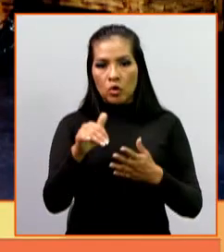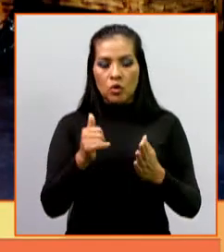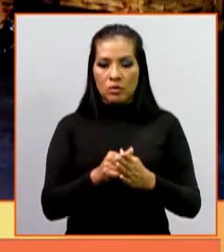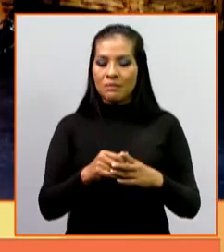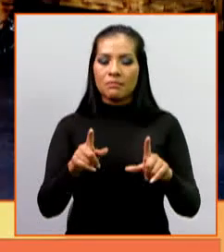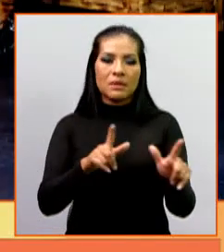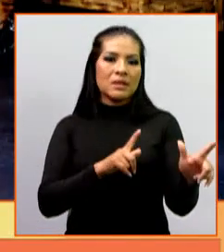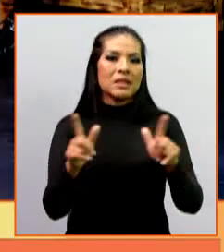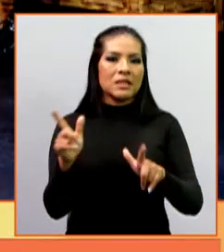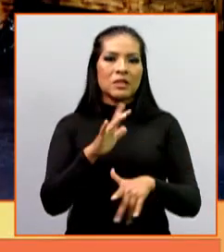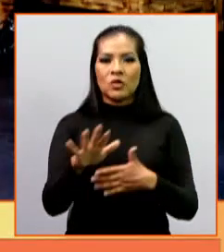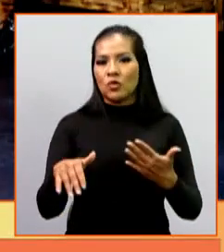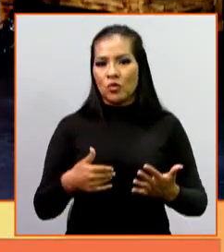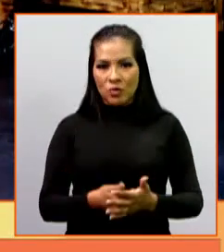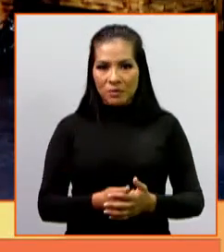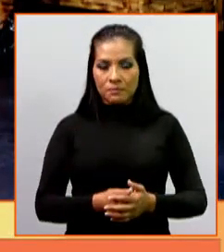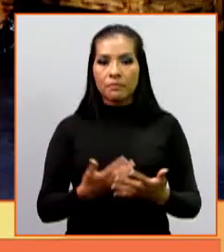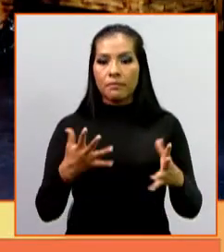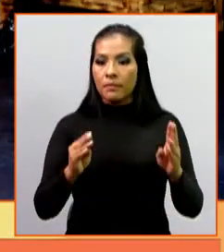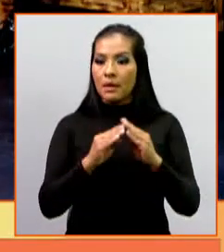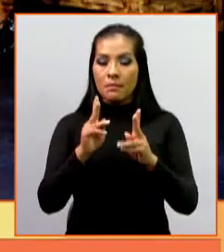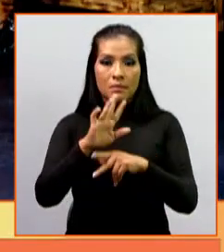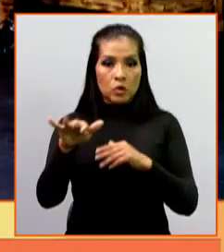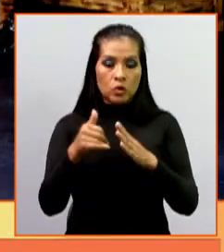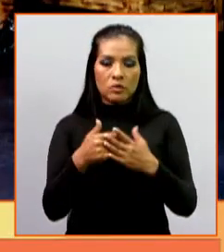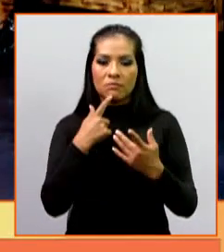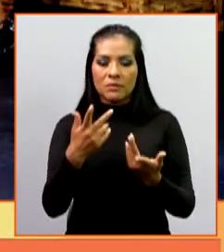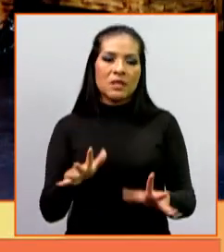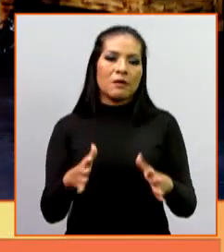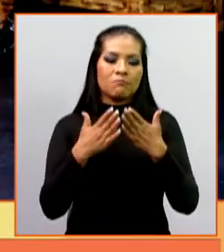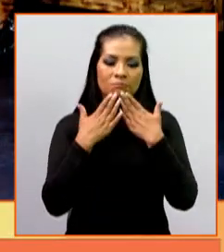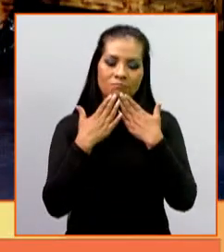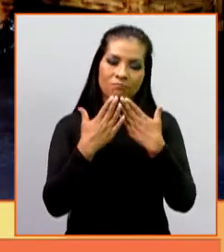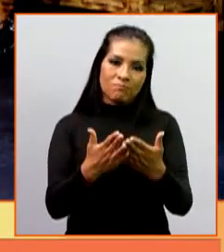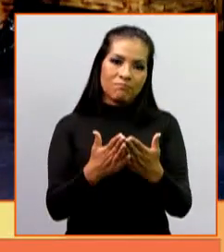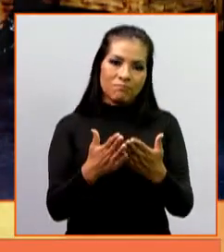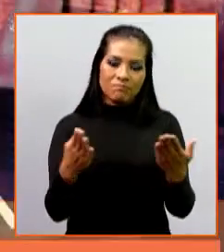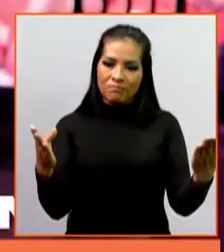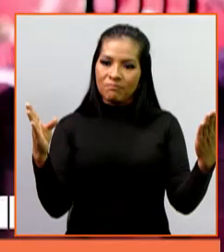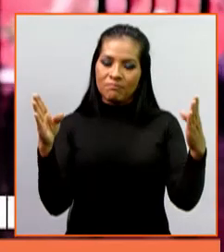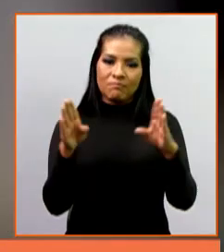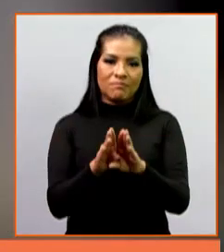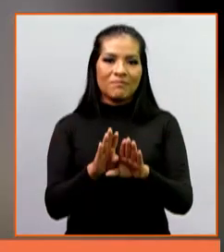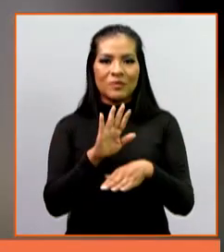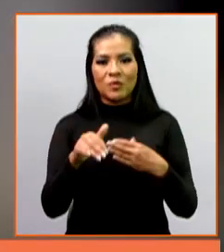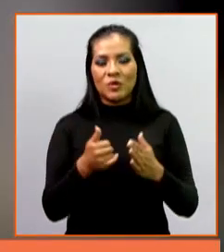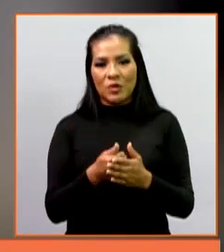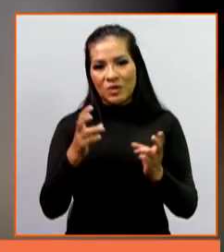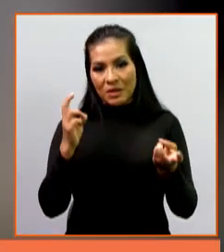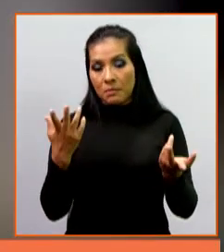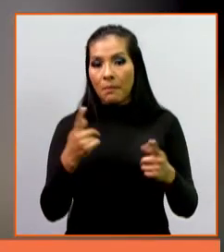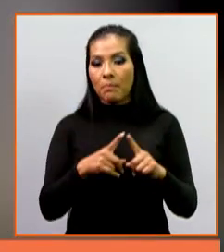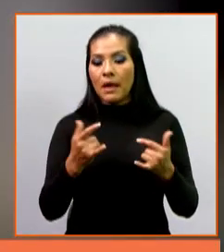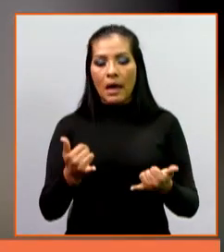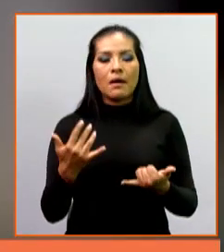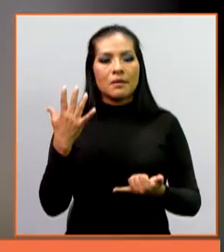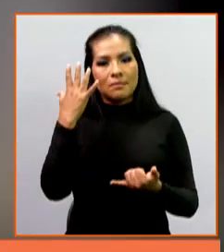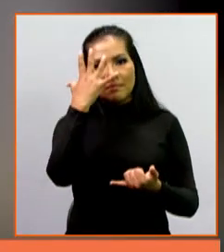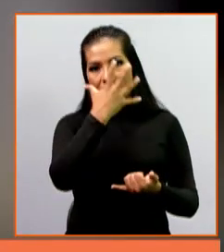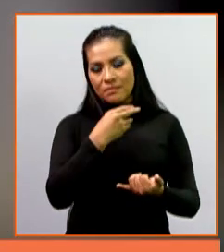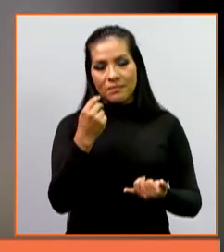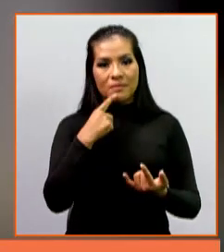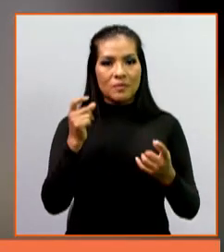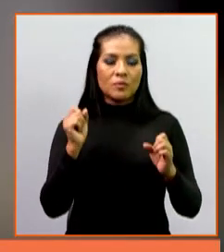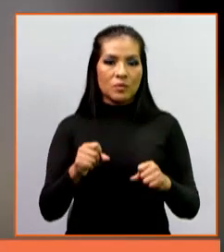cuando termina la obra, el público, bueno, que muchas gracias, pueden retirarse y a puerta cerrada se hace el desmontaje. Ajá. Qué interesante que lo vayas a hacer también con